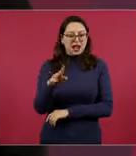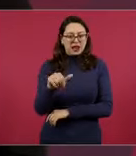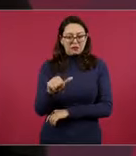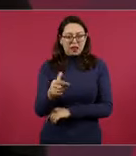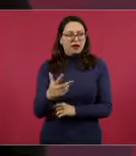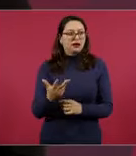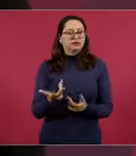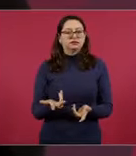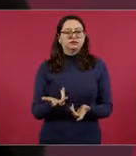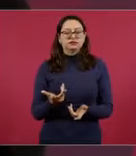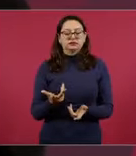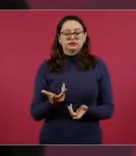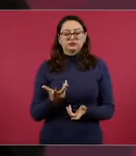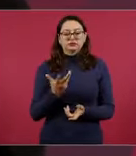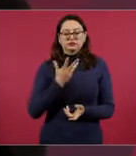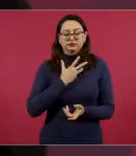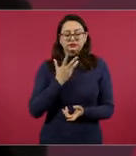Tengo árboles flor,